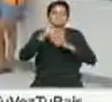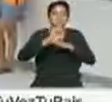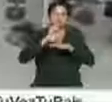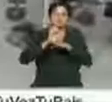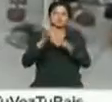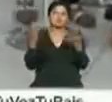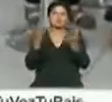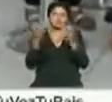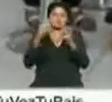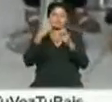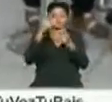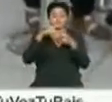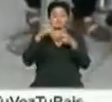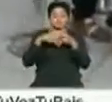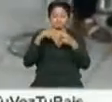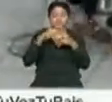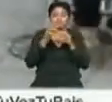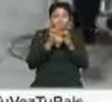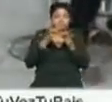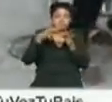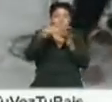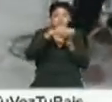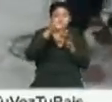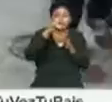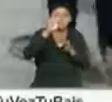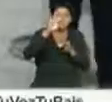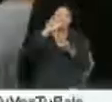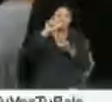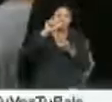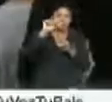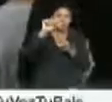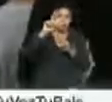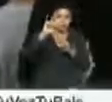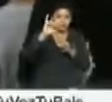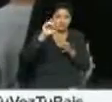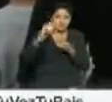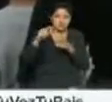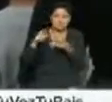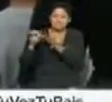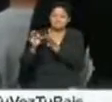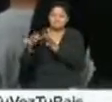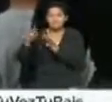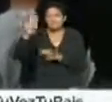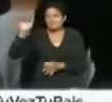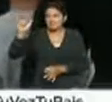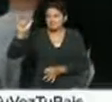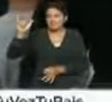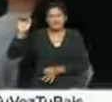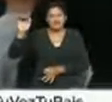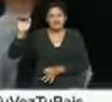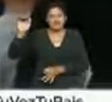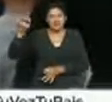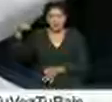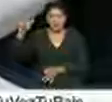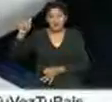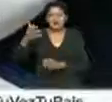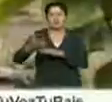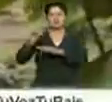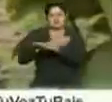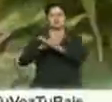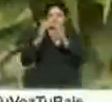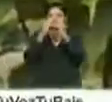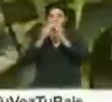una en Flavio Alfaro y otra en Bahía de Caracas, localidades que se vieron afectadas por el terremoto del pasado 16 de